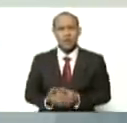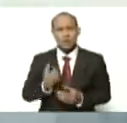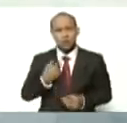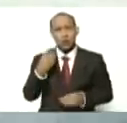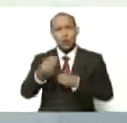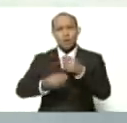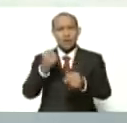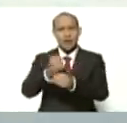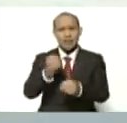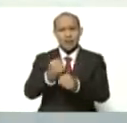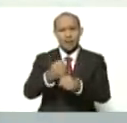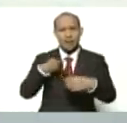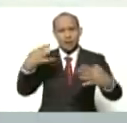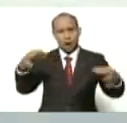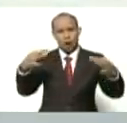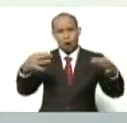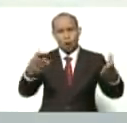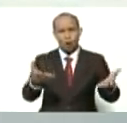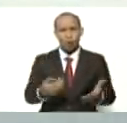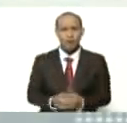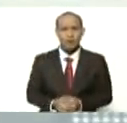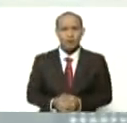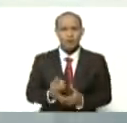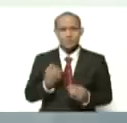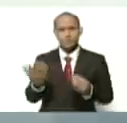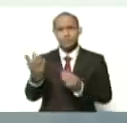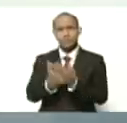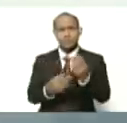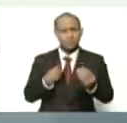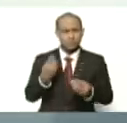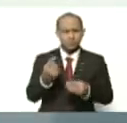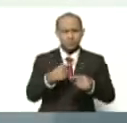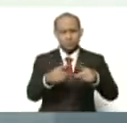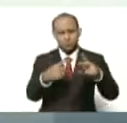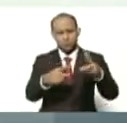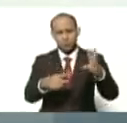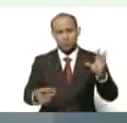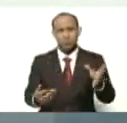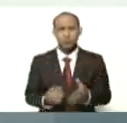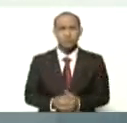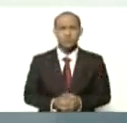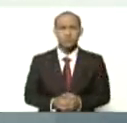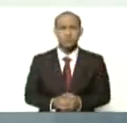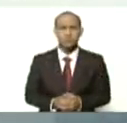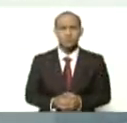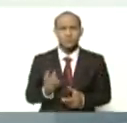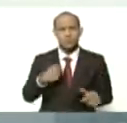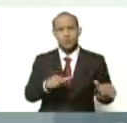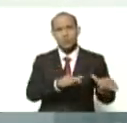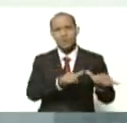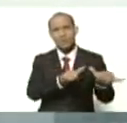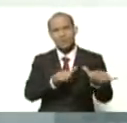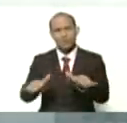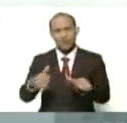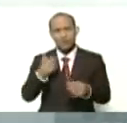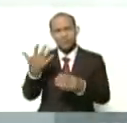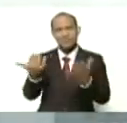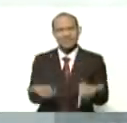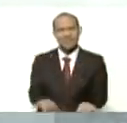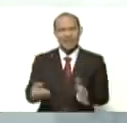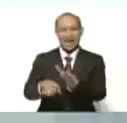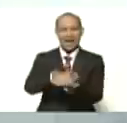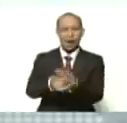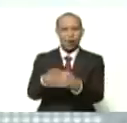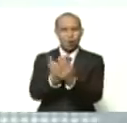en mis papeles bueno trabajo wang un pin tung un término y el mismo me desinfectó las